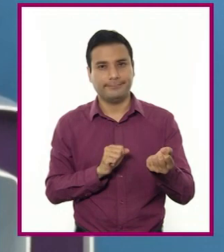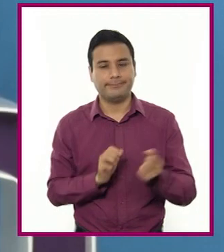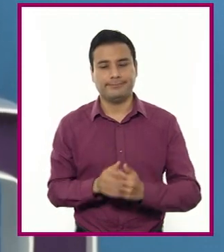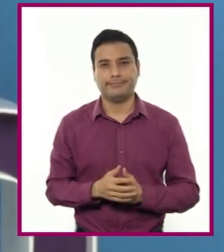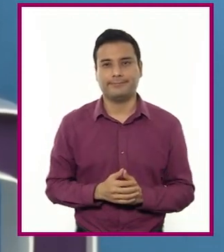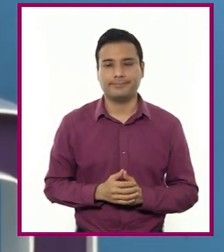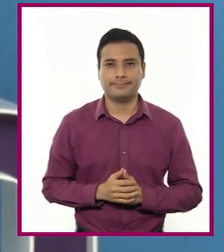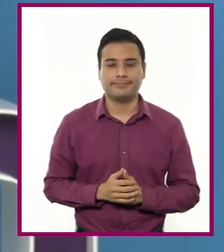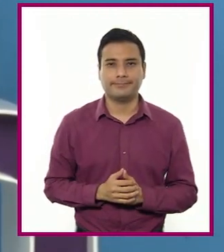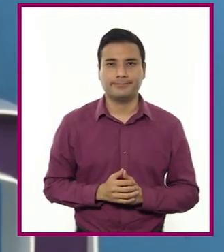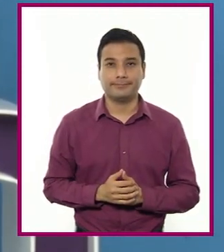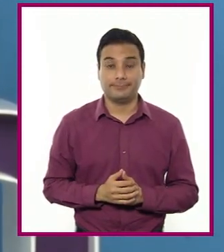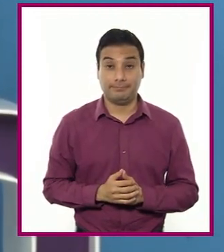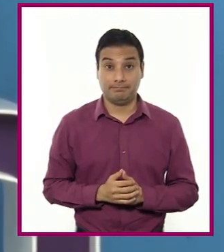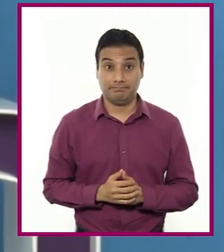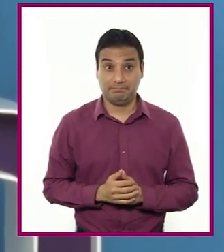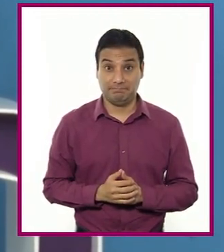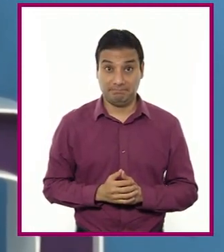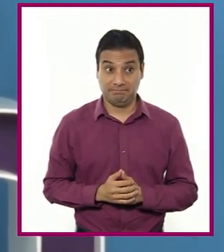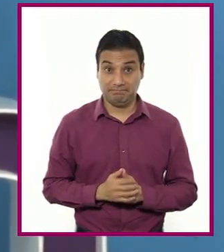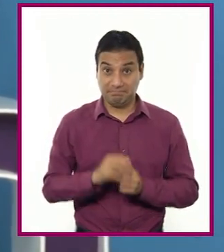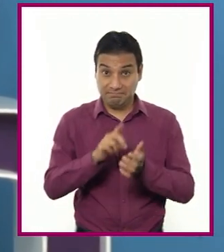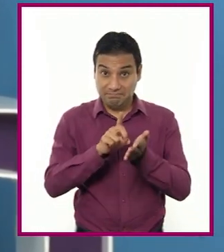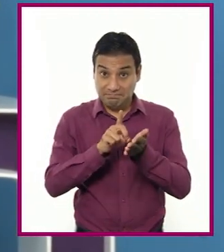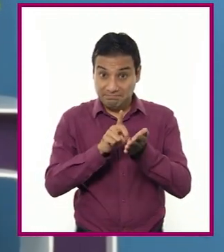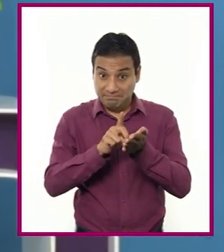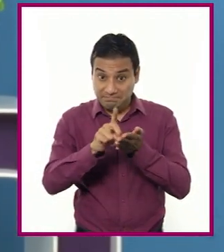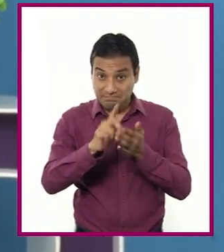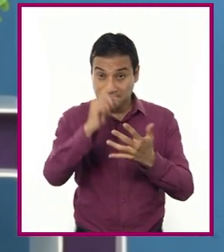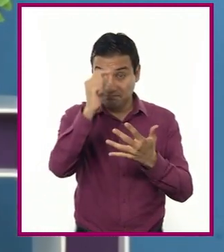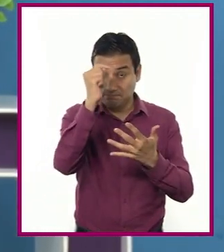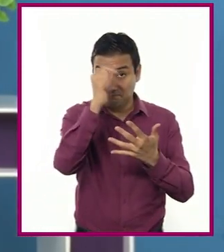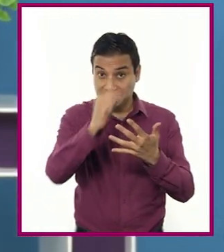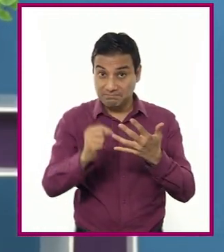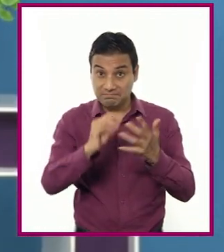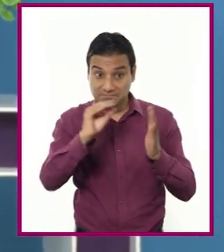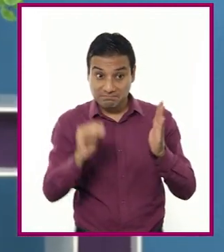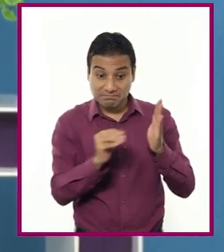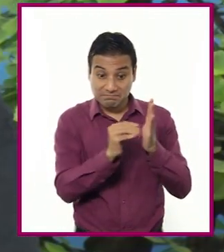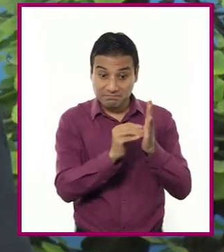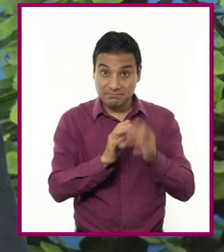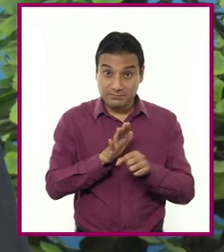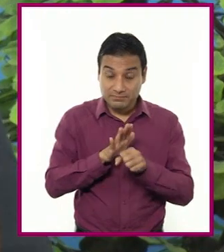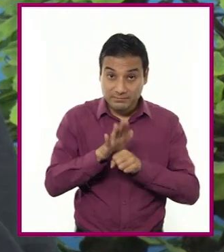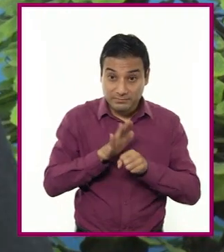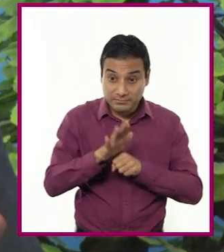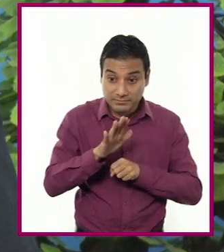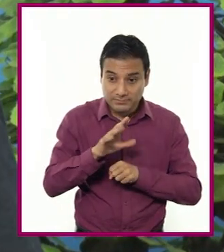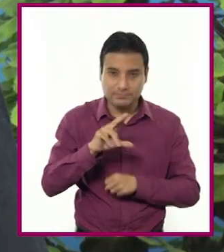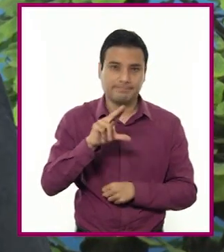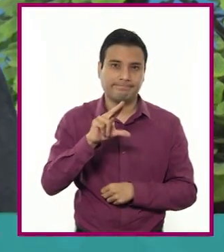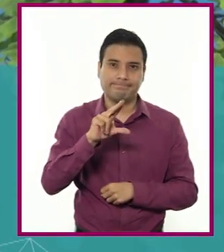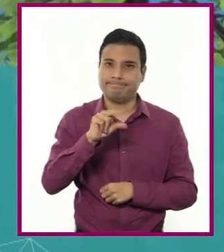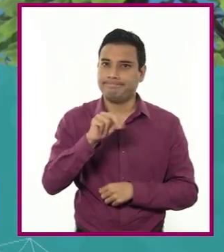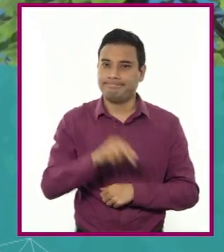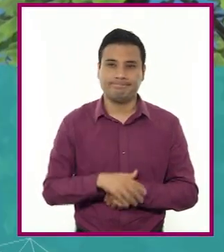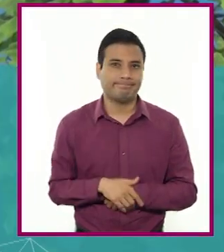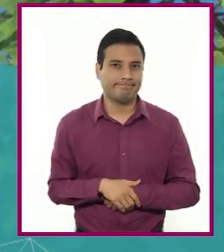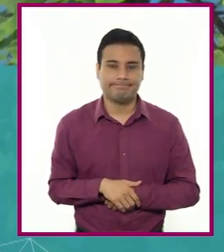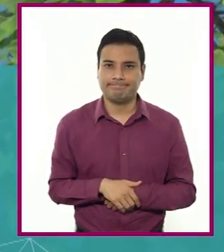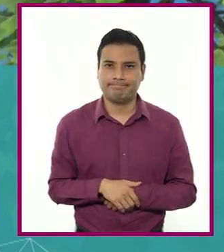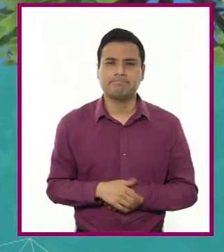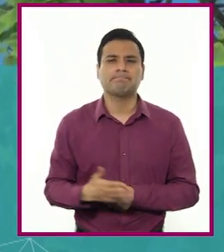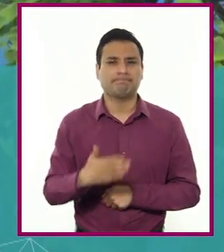Mexicanos. Pero no basta con que los derechos humanos estén reconocidos en ella. Sí,